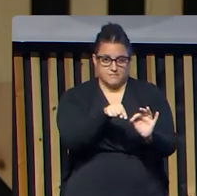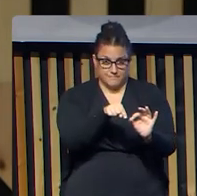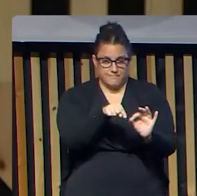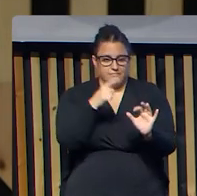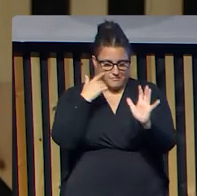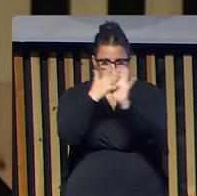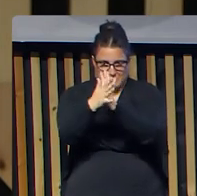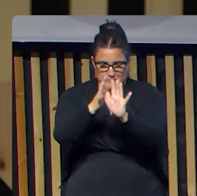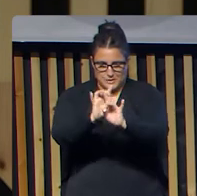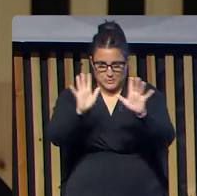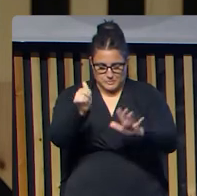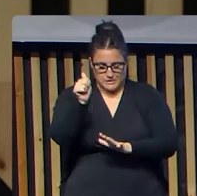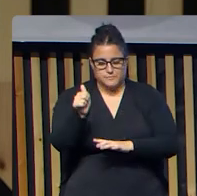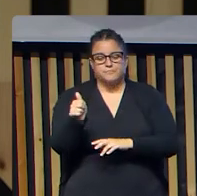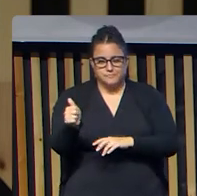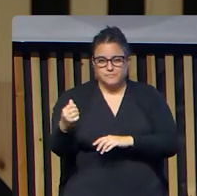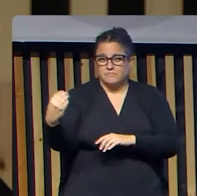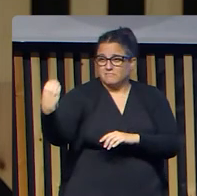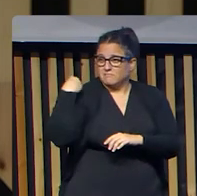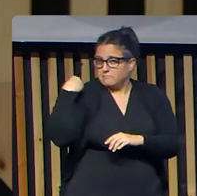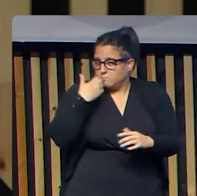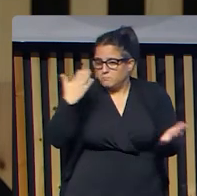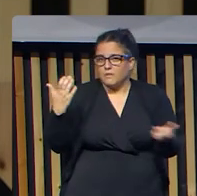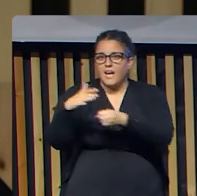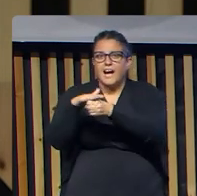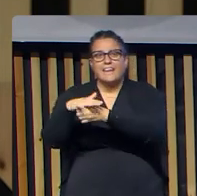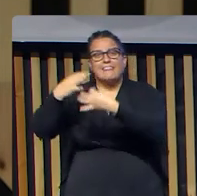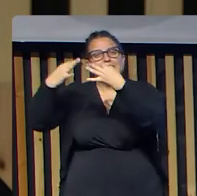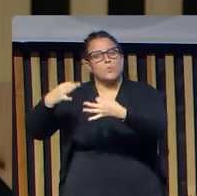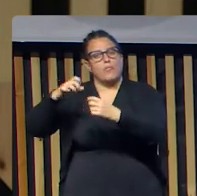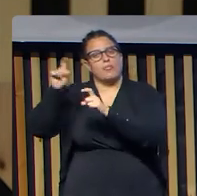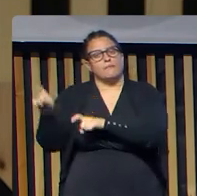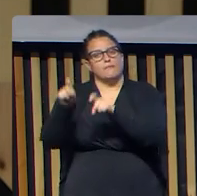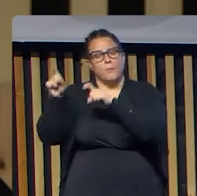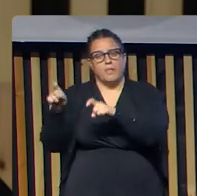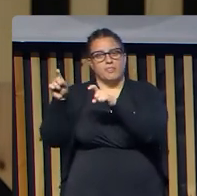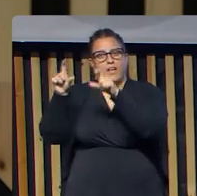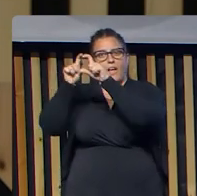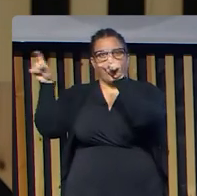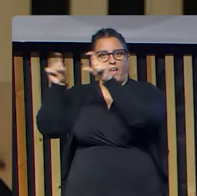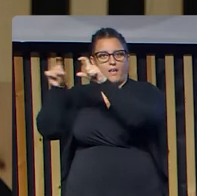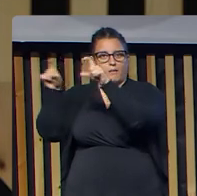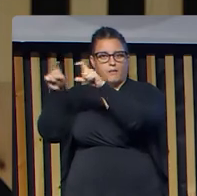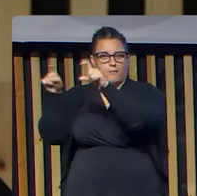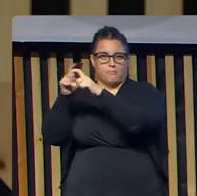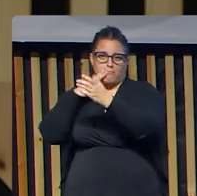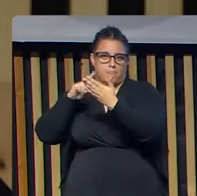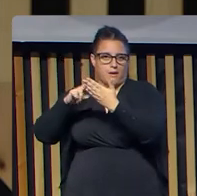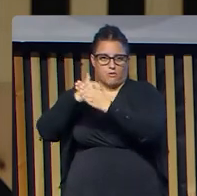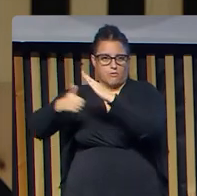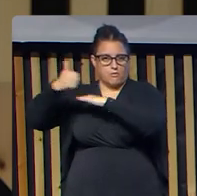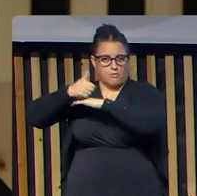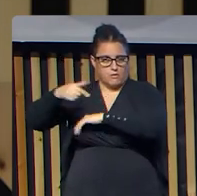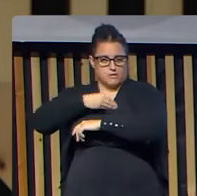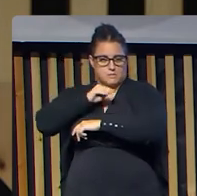entidad financiera de España que son los ingenieros de telecomunicaciones O sea gentilistísima no hace falta ni